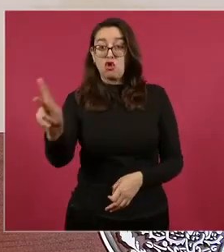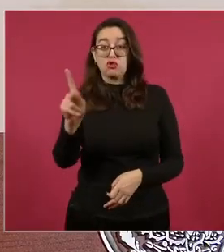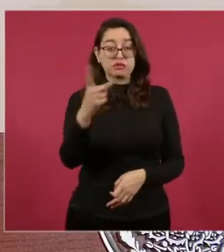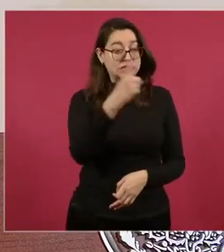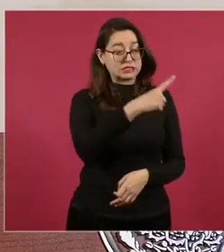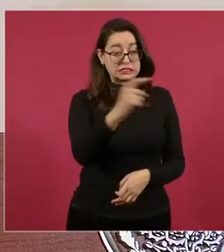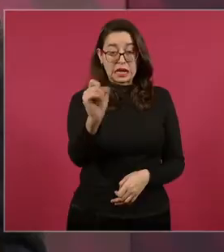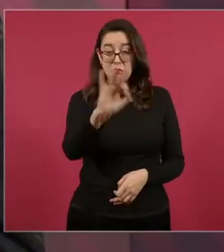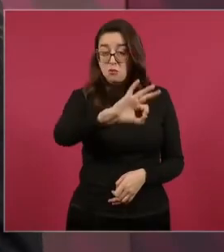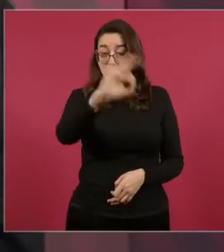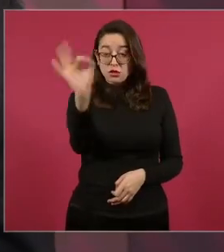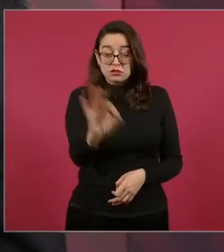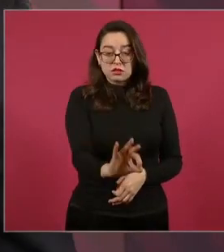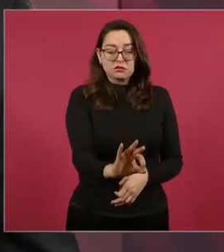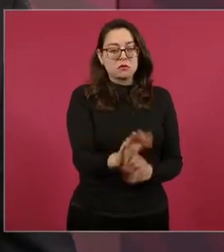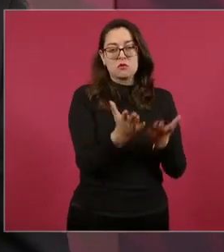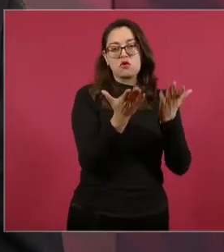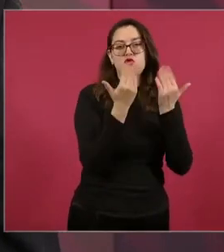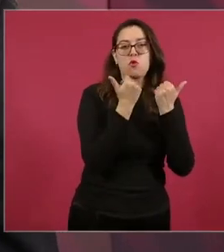impedir a la gente